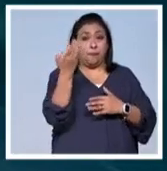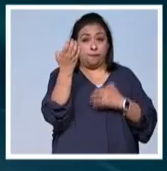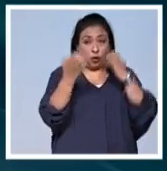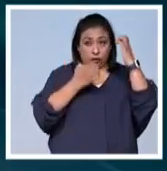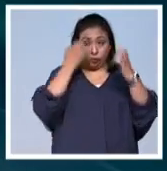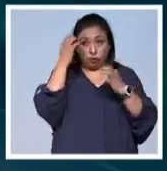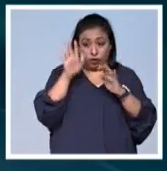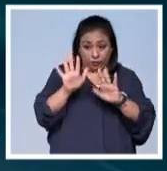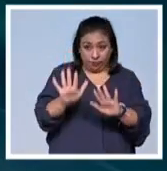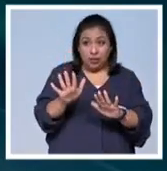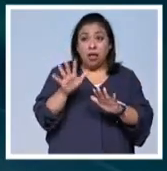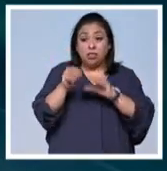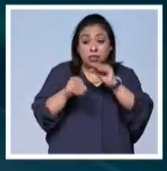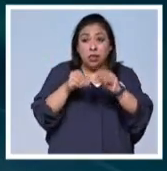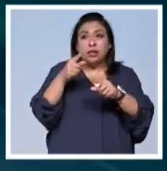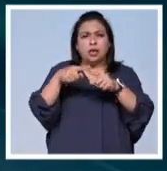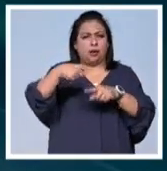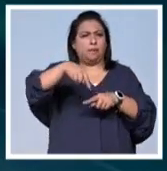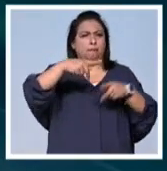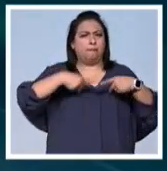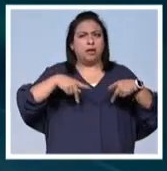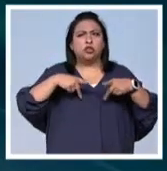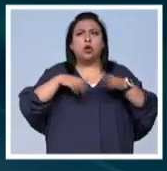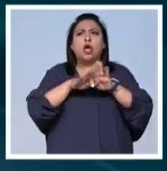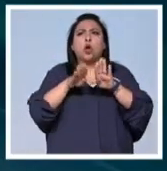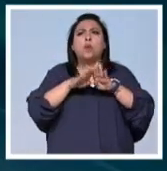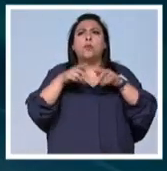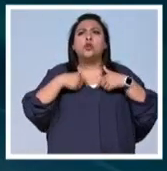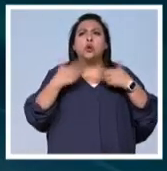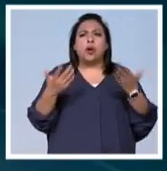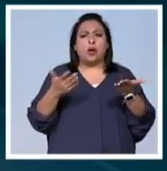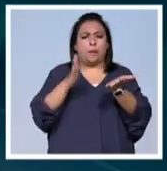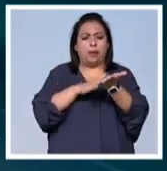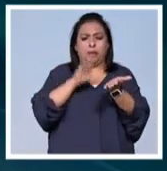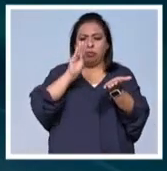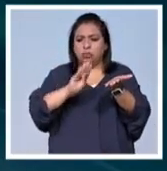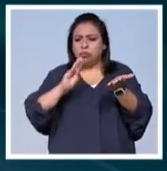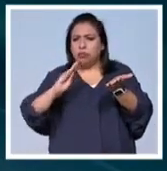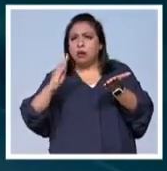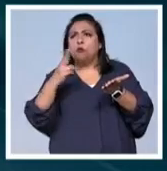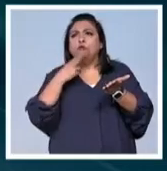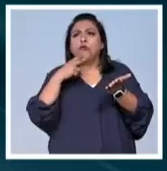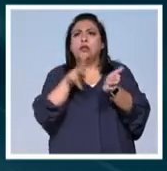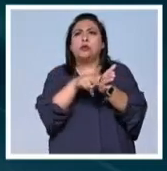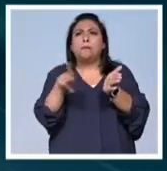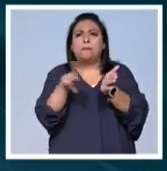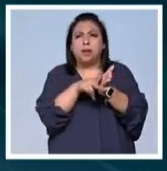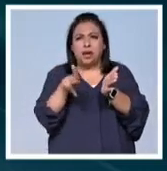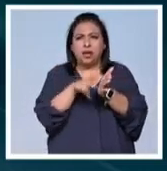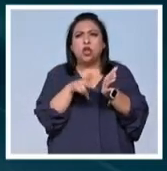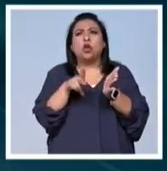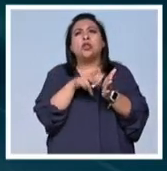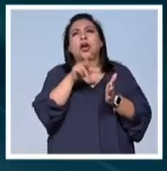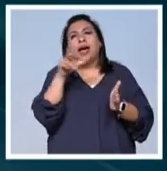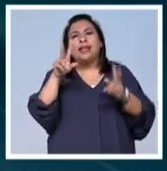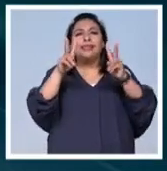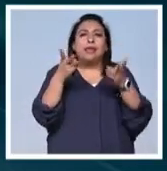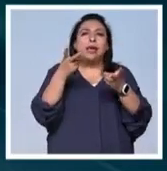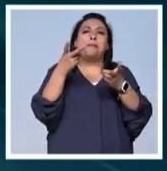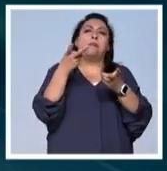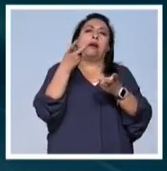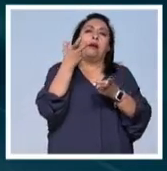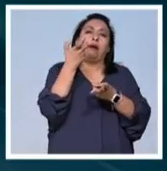la pieza será completada por el público mediante la práctica de la cartonería Y utilizando periódicos especializados en finanzas y